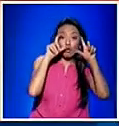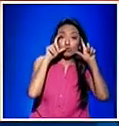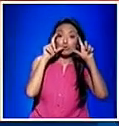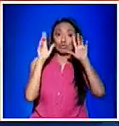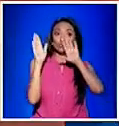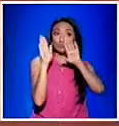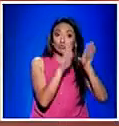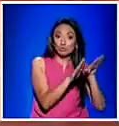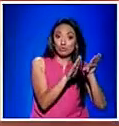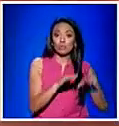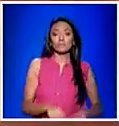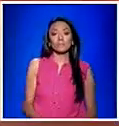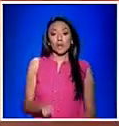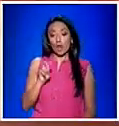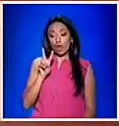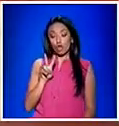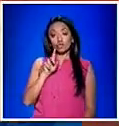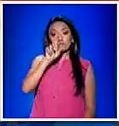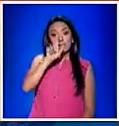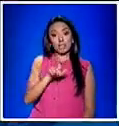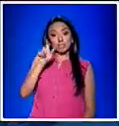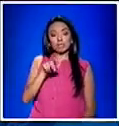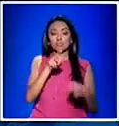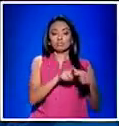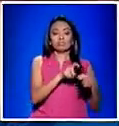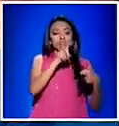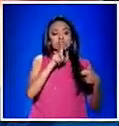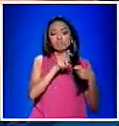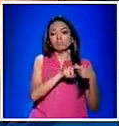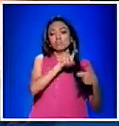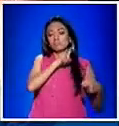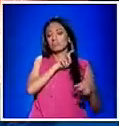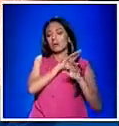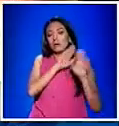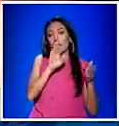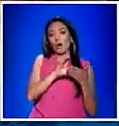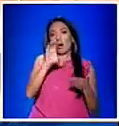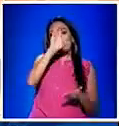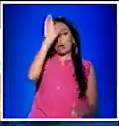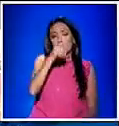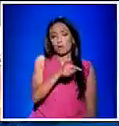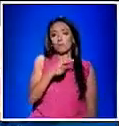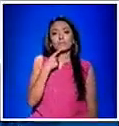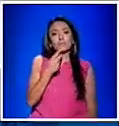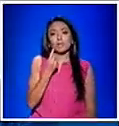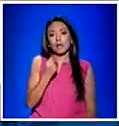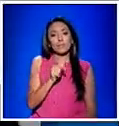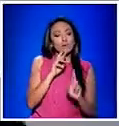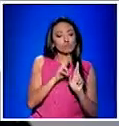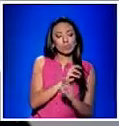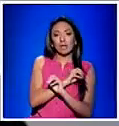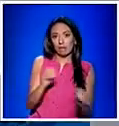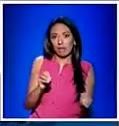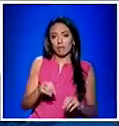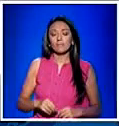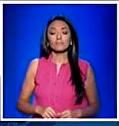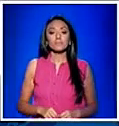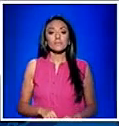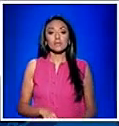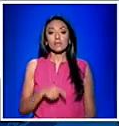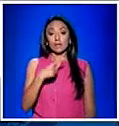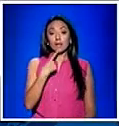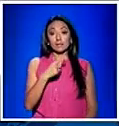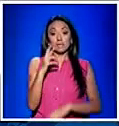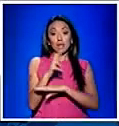fotos. Dos de los presuntos agresores se retiraron del colegio. Según Rescate Escolar, no se actuó de inmediato. El lunes comentó